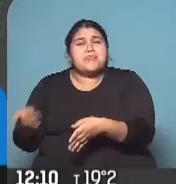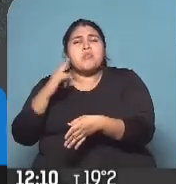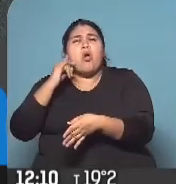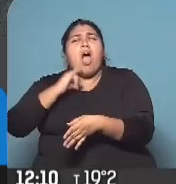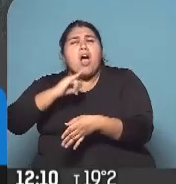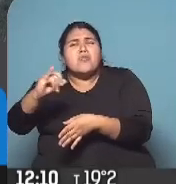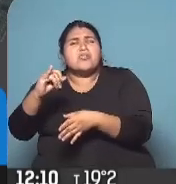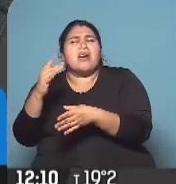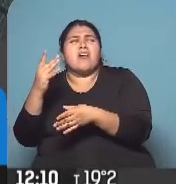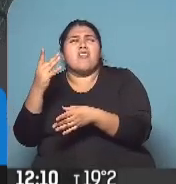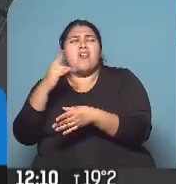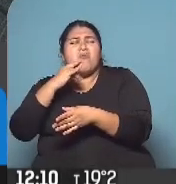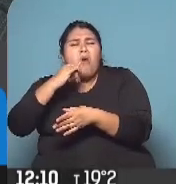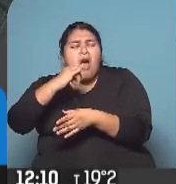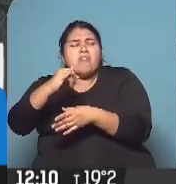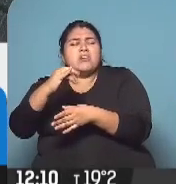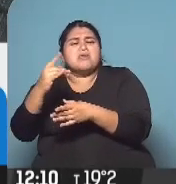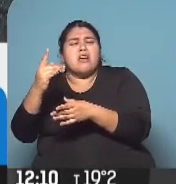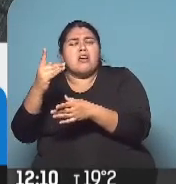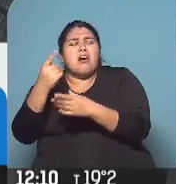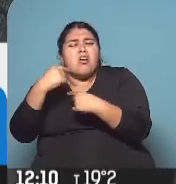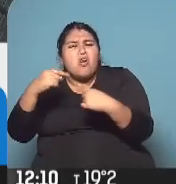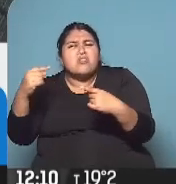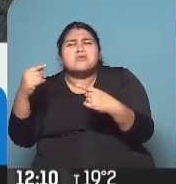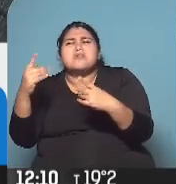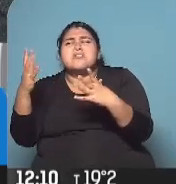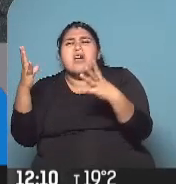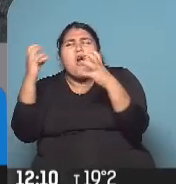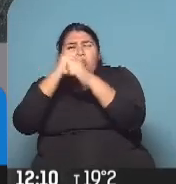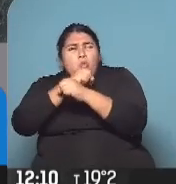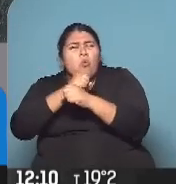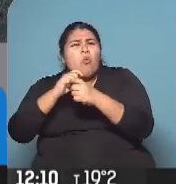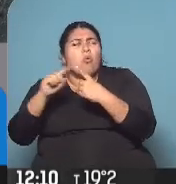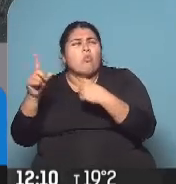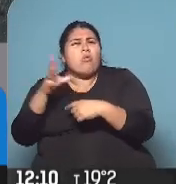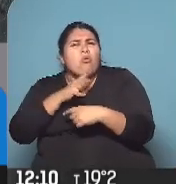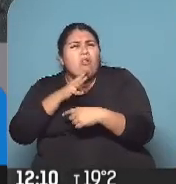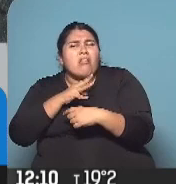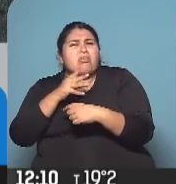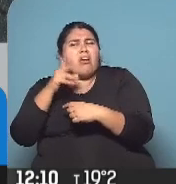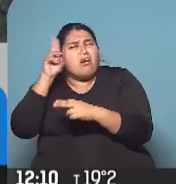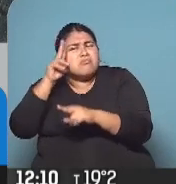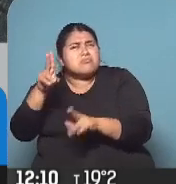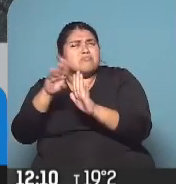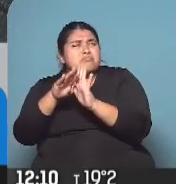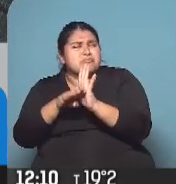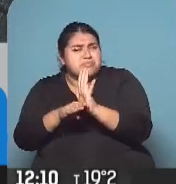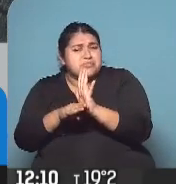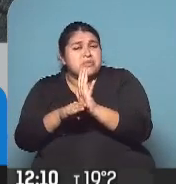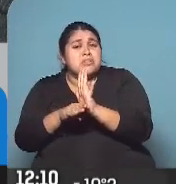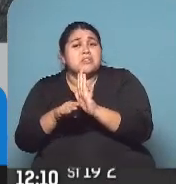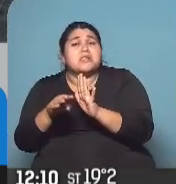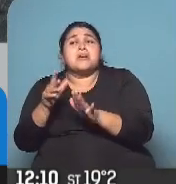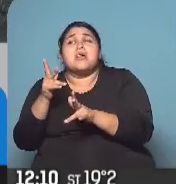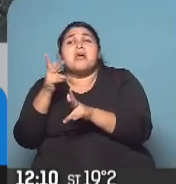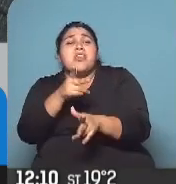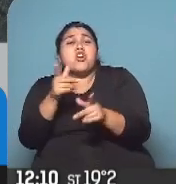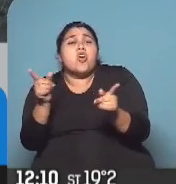porque uno en los comunicados informa, no establece contenidos y posiciones normativas, donde dijo, cuidado que